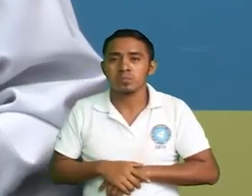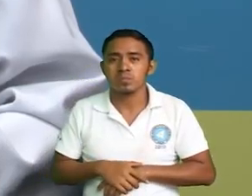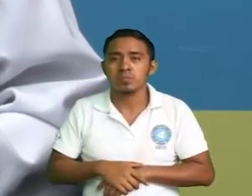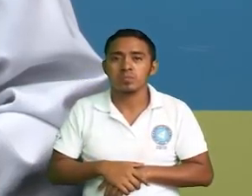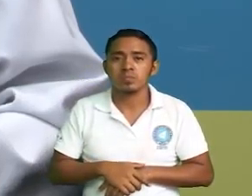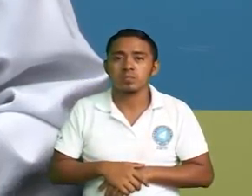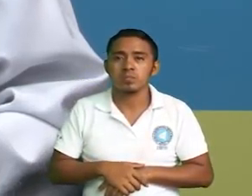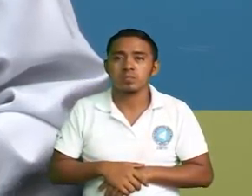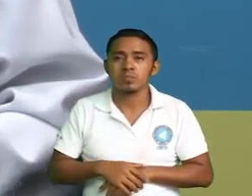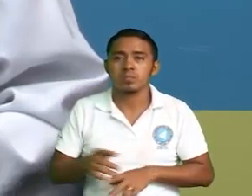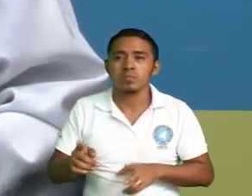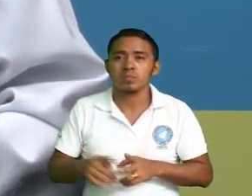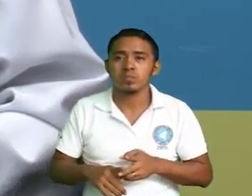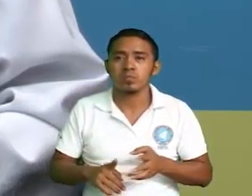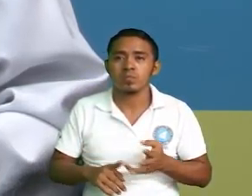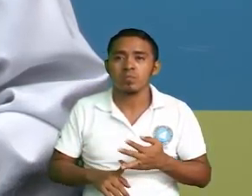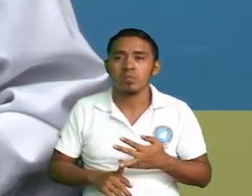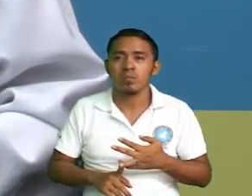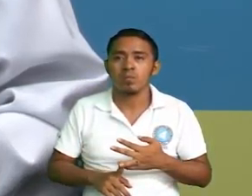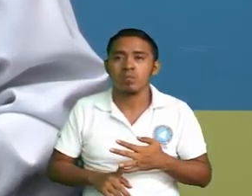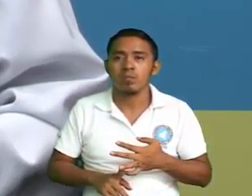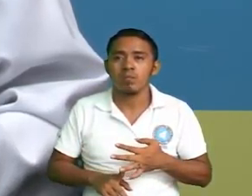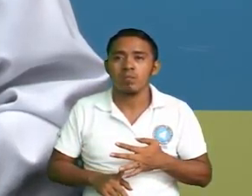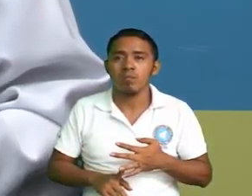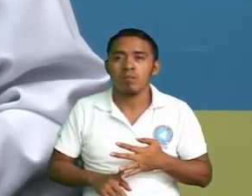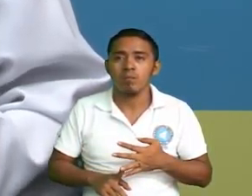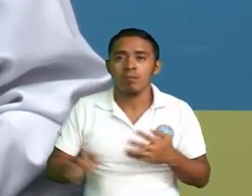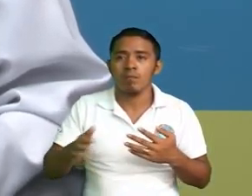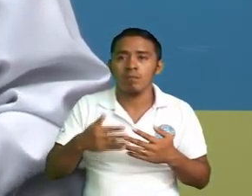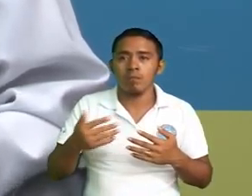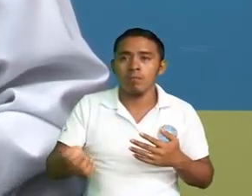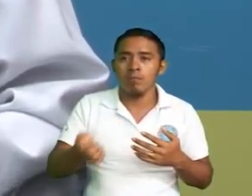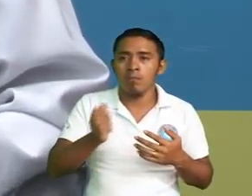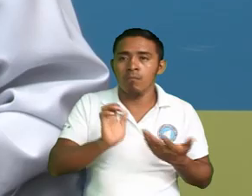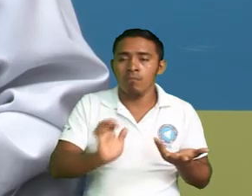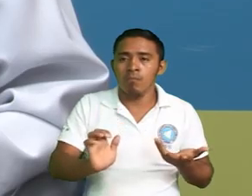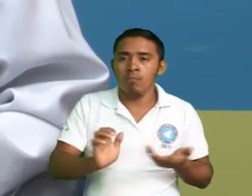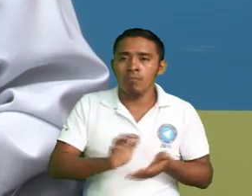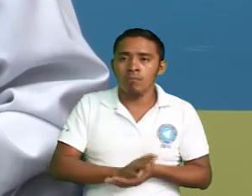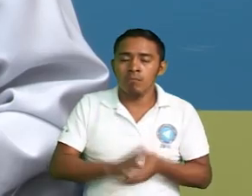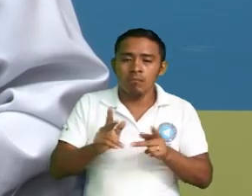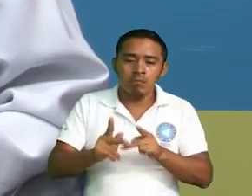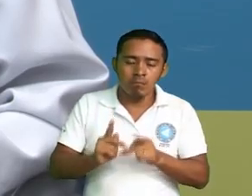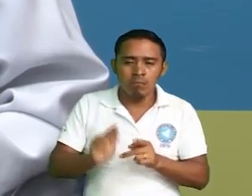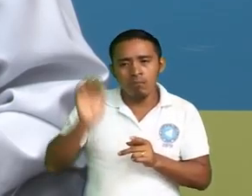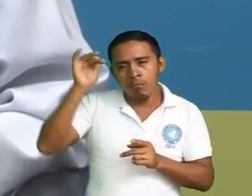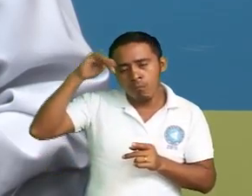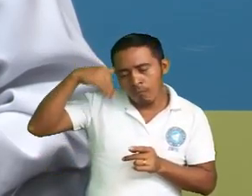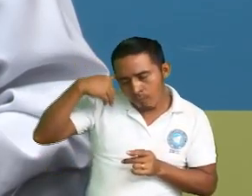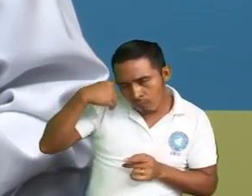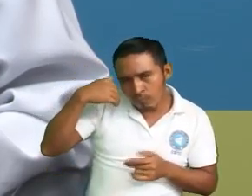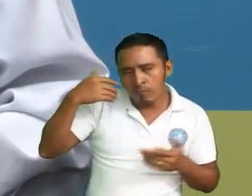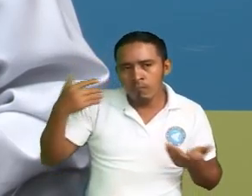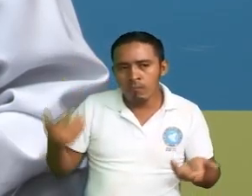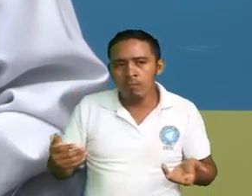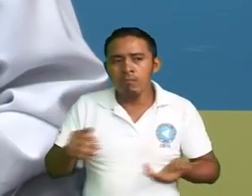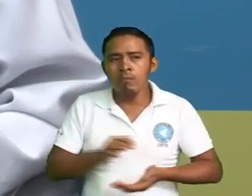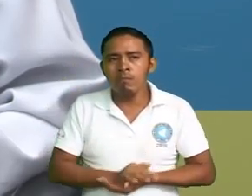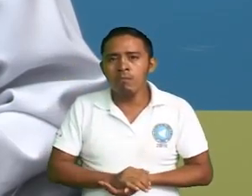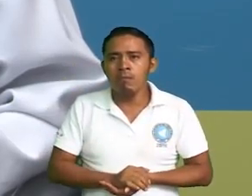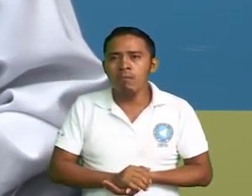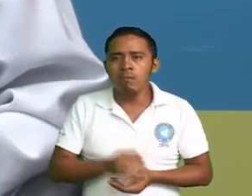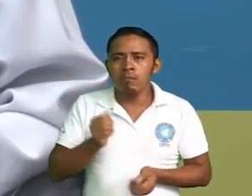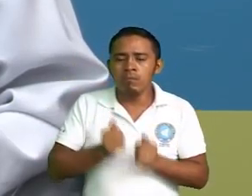tenemos otro grupo muy importante son aquellos inmunodeprimidos, por ejemplo, ¿verdad? Los niños